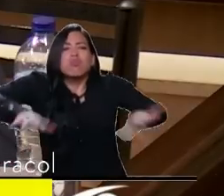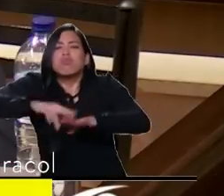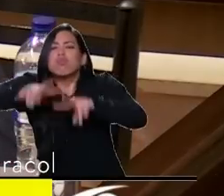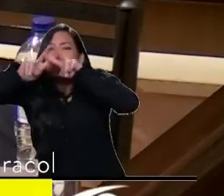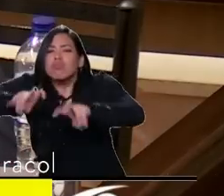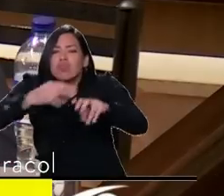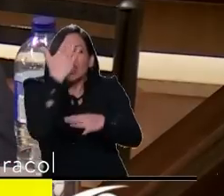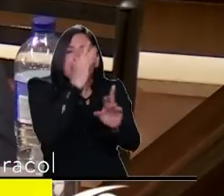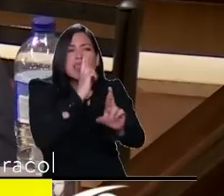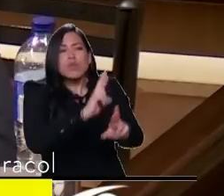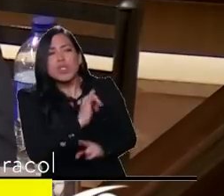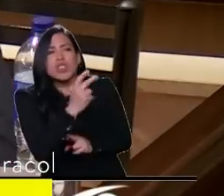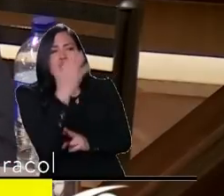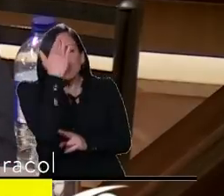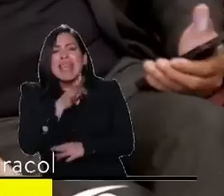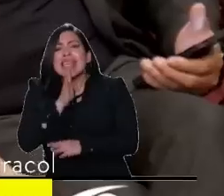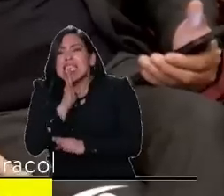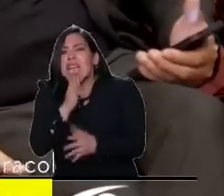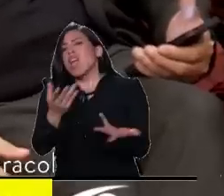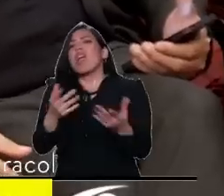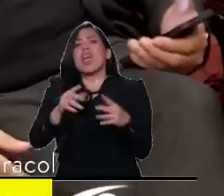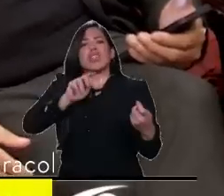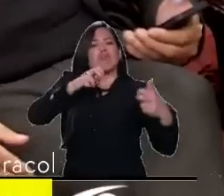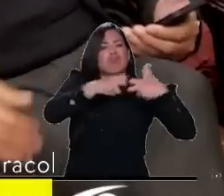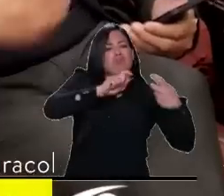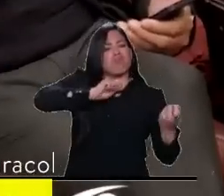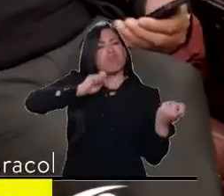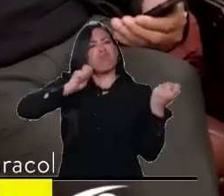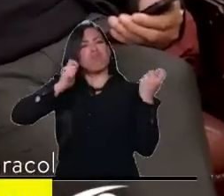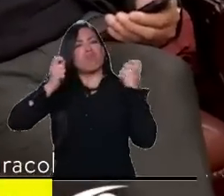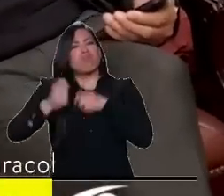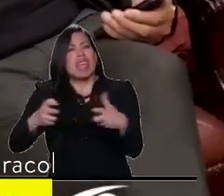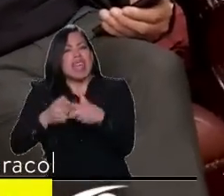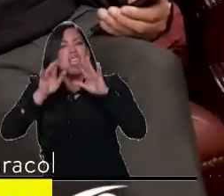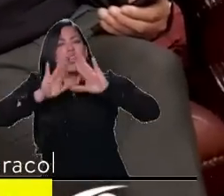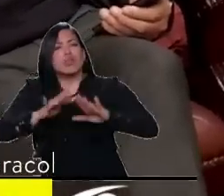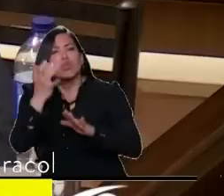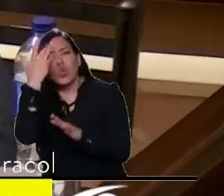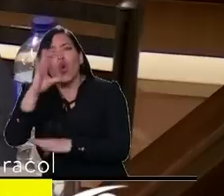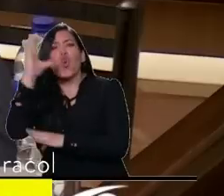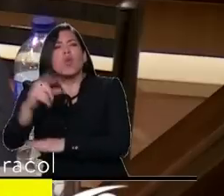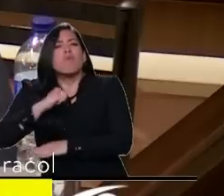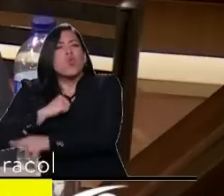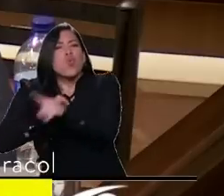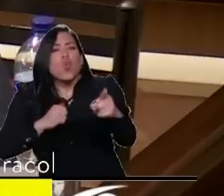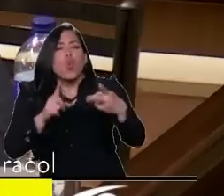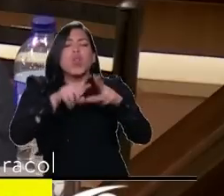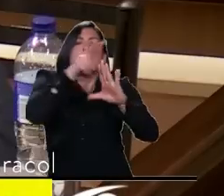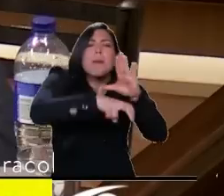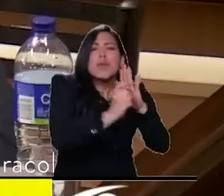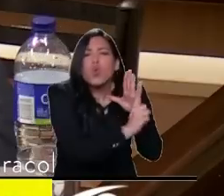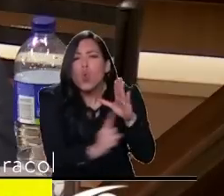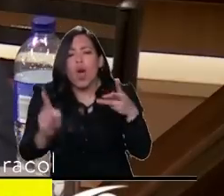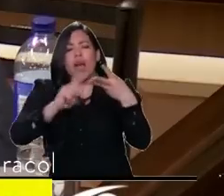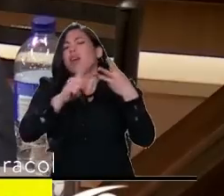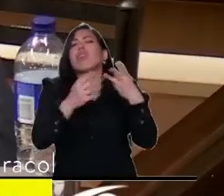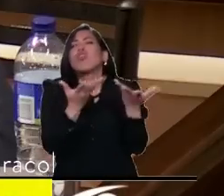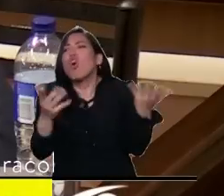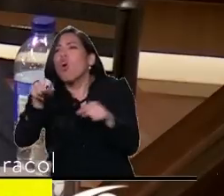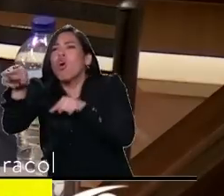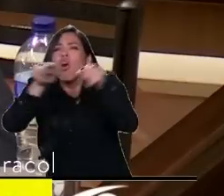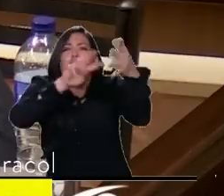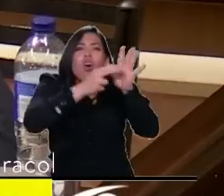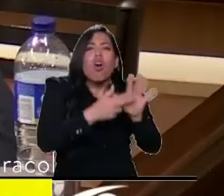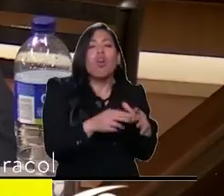explotación. ¿Cuáles son los minerales de la transición energética con los que cuenta Colombia? ¿Cuántas minas tenemos? ¿Dónde están? ¿Y